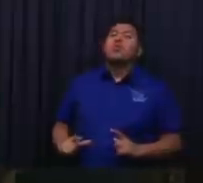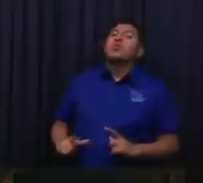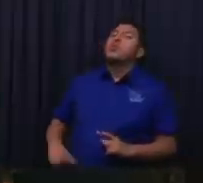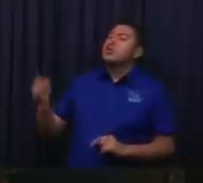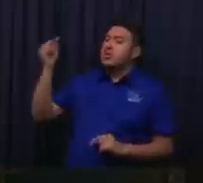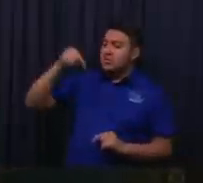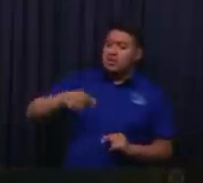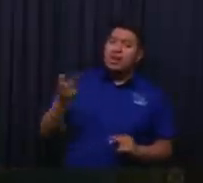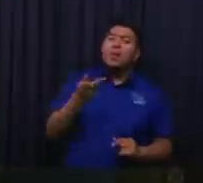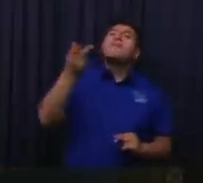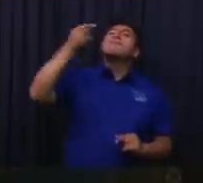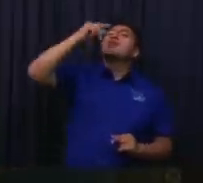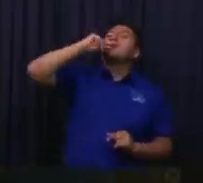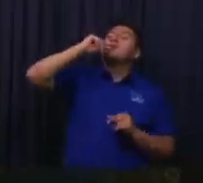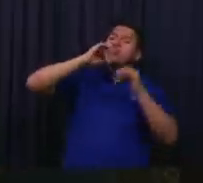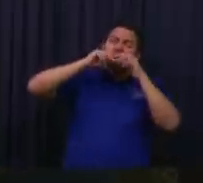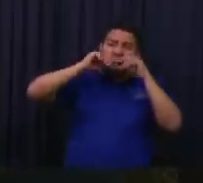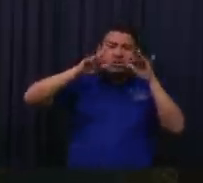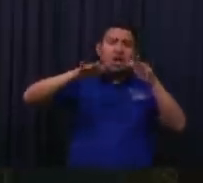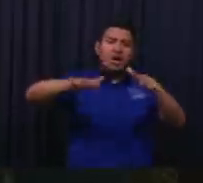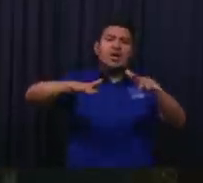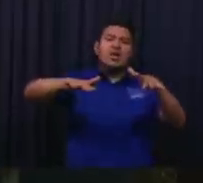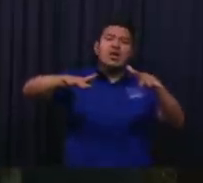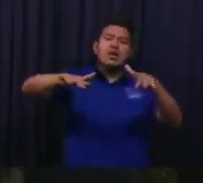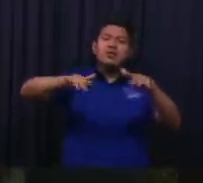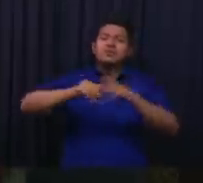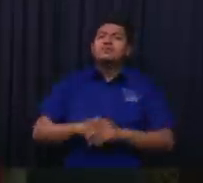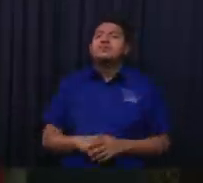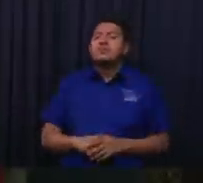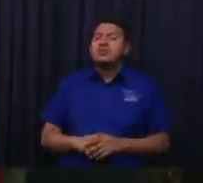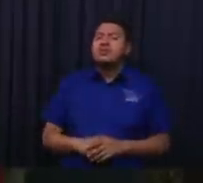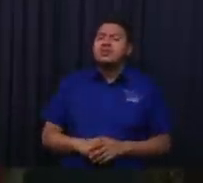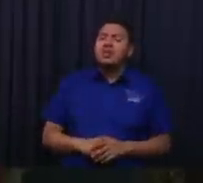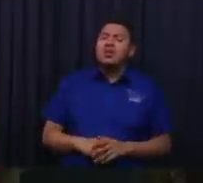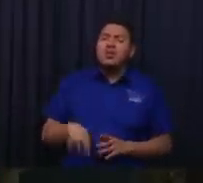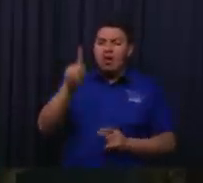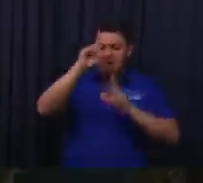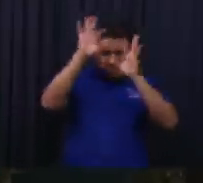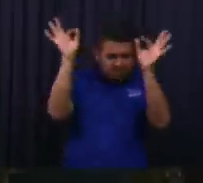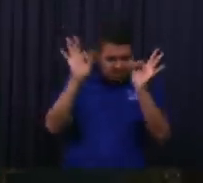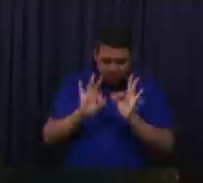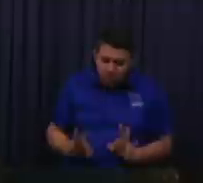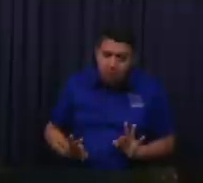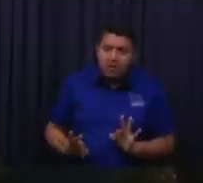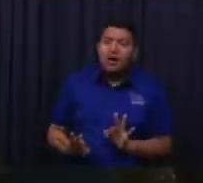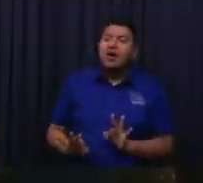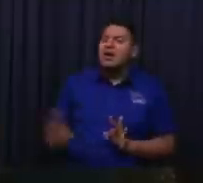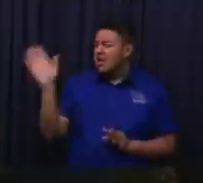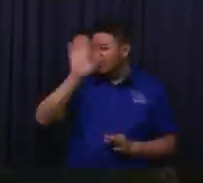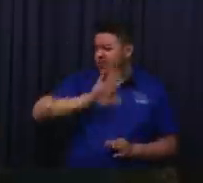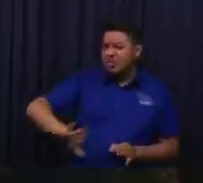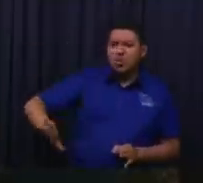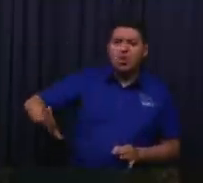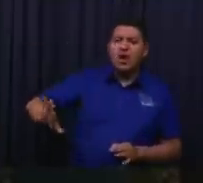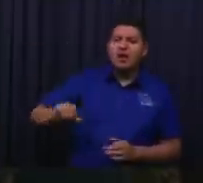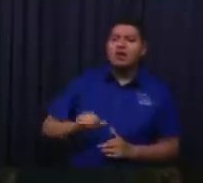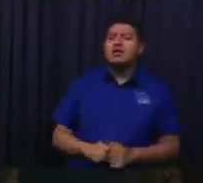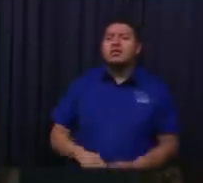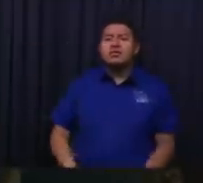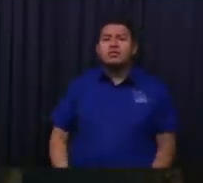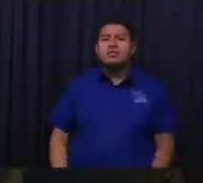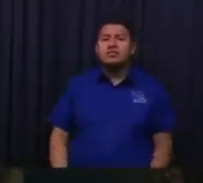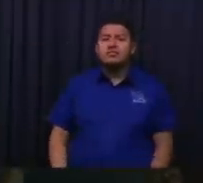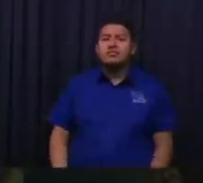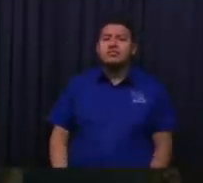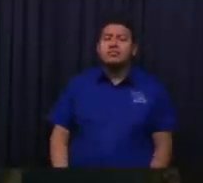vino en tu sangre dentro de nosotros, de tal manera que dejemos de ser